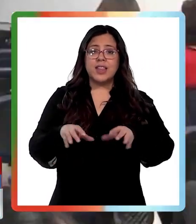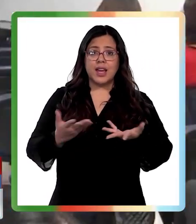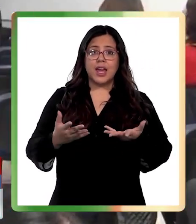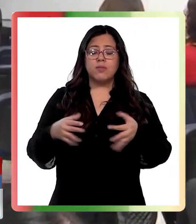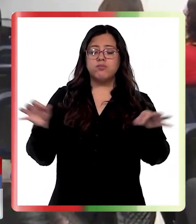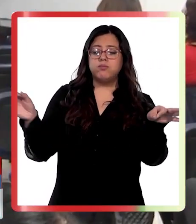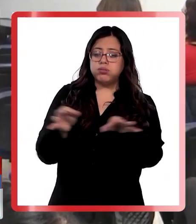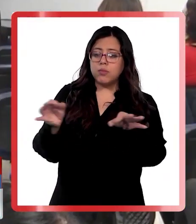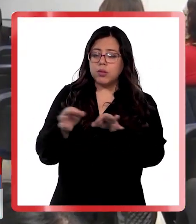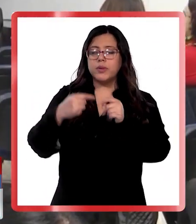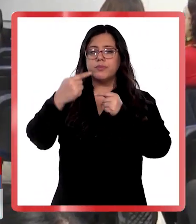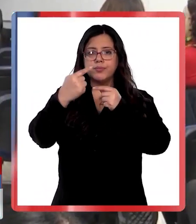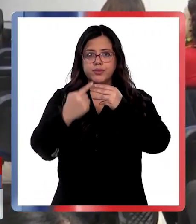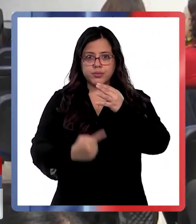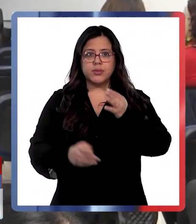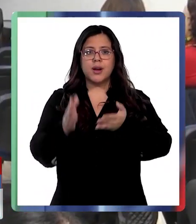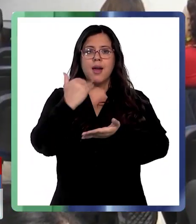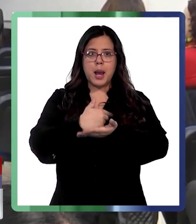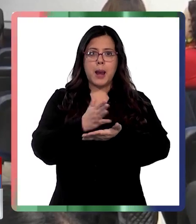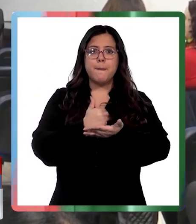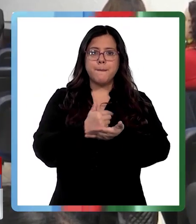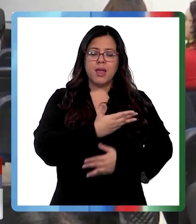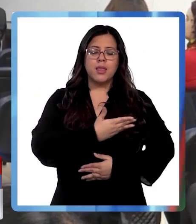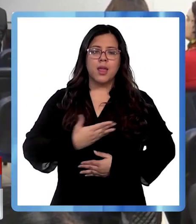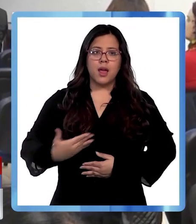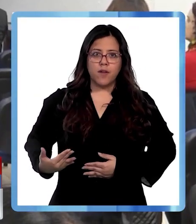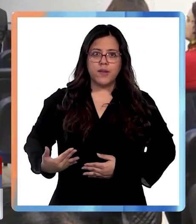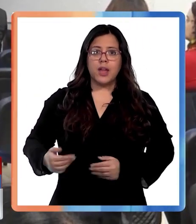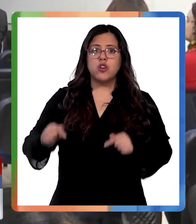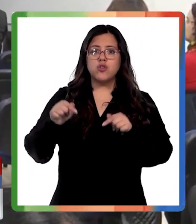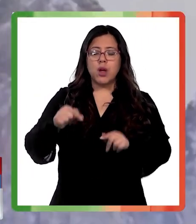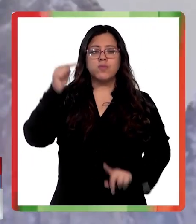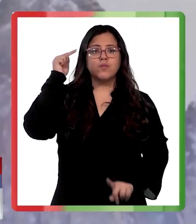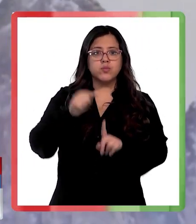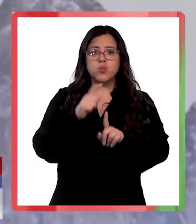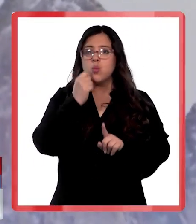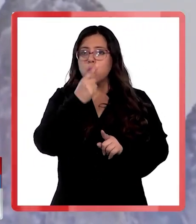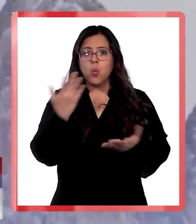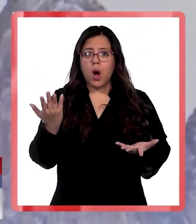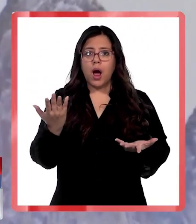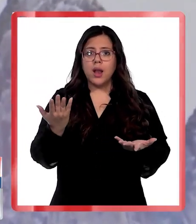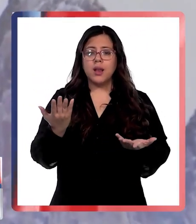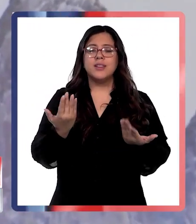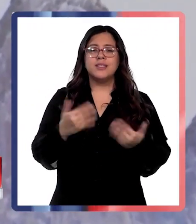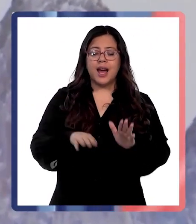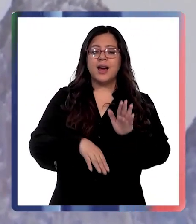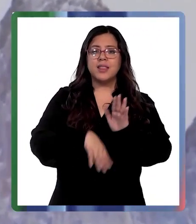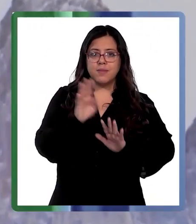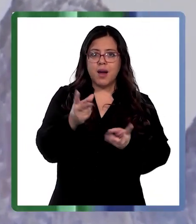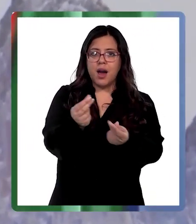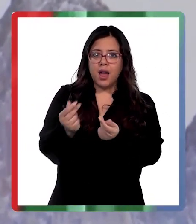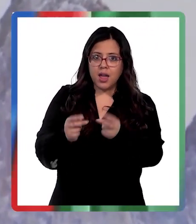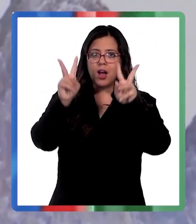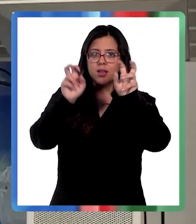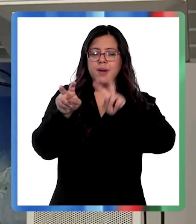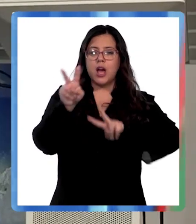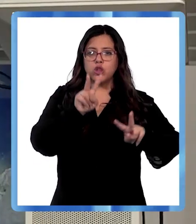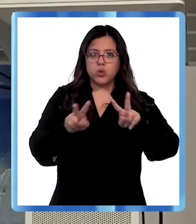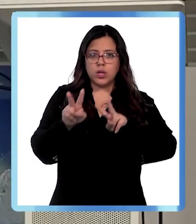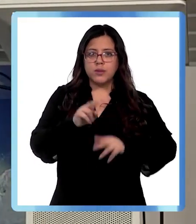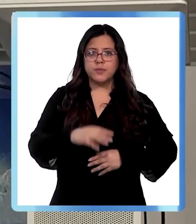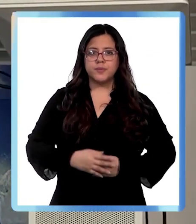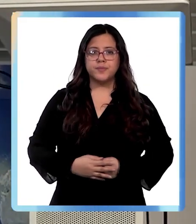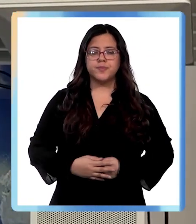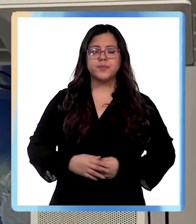se expusieron los principales lineamientos de este plan gubernamental, el cual tiene por objeto dotar de más recursos al sector turístico.